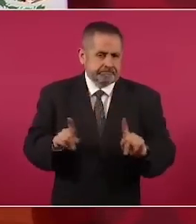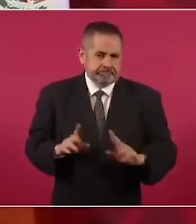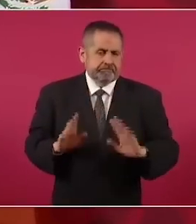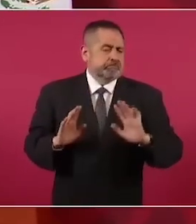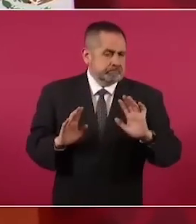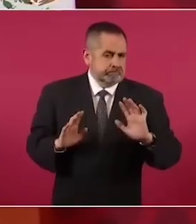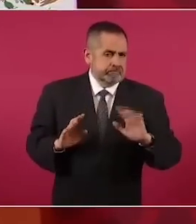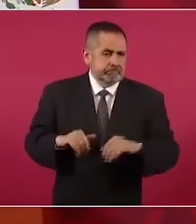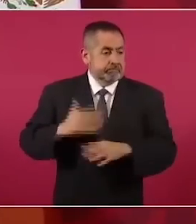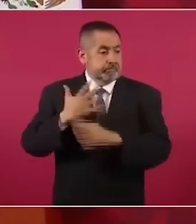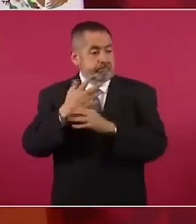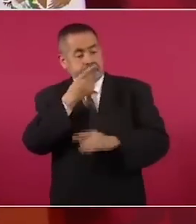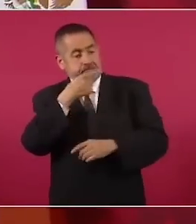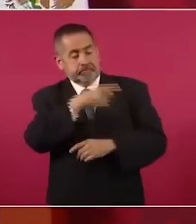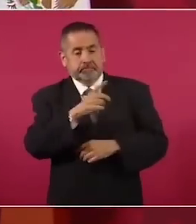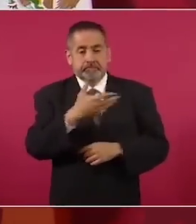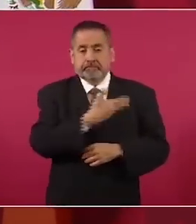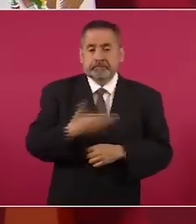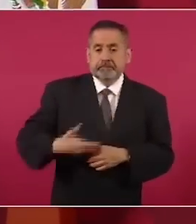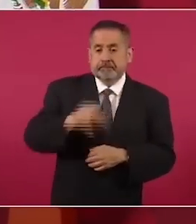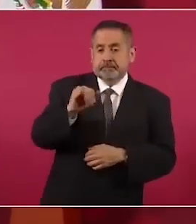como sostiene el presidente